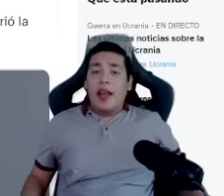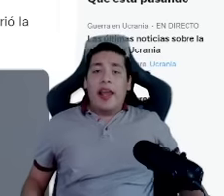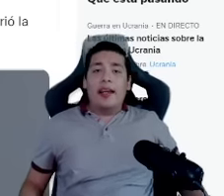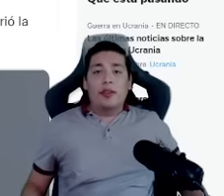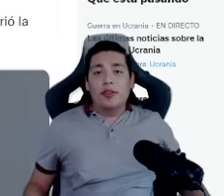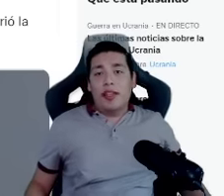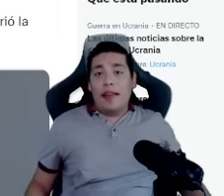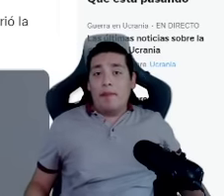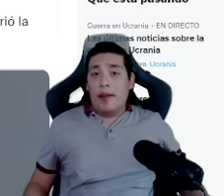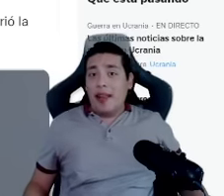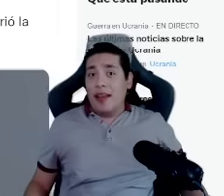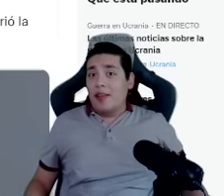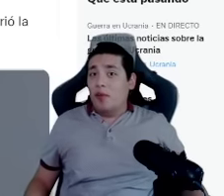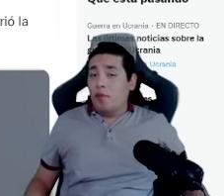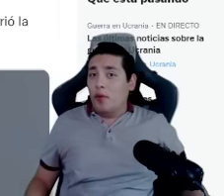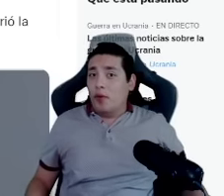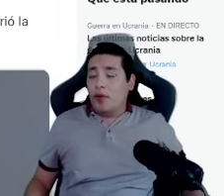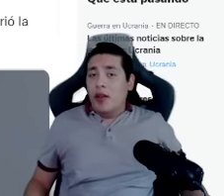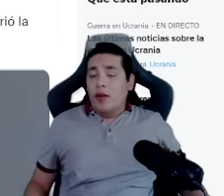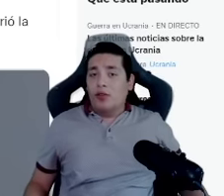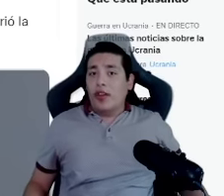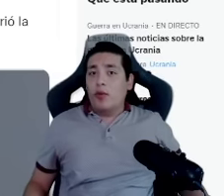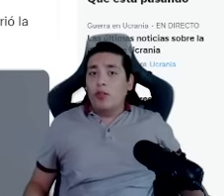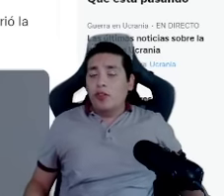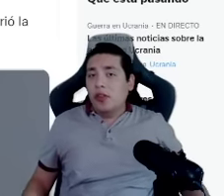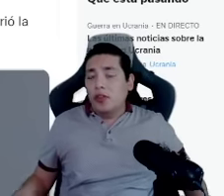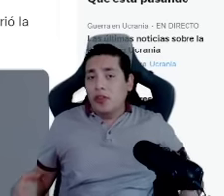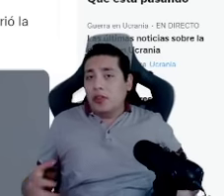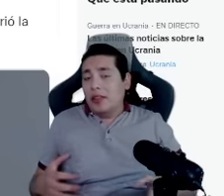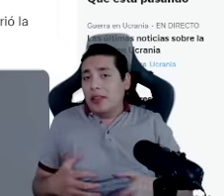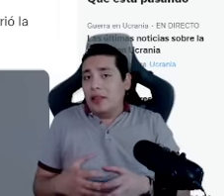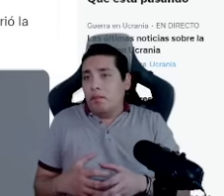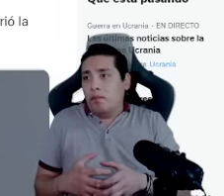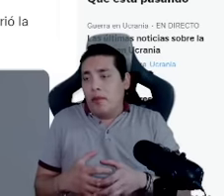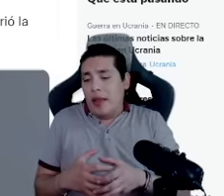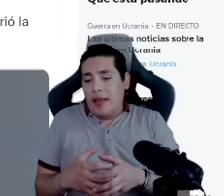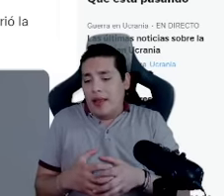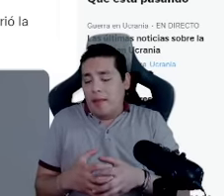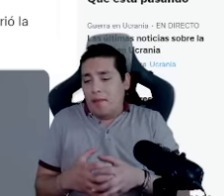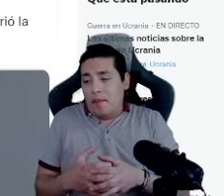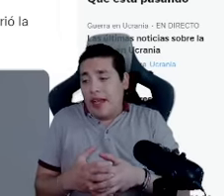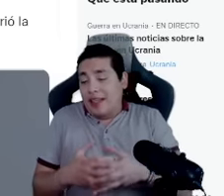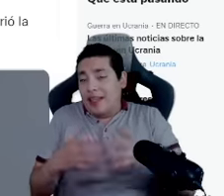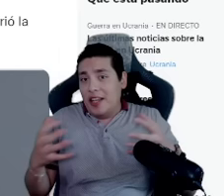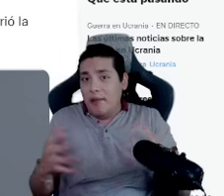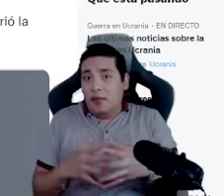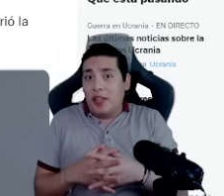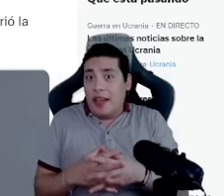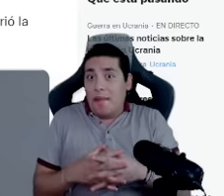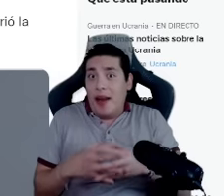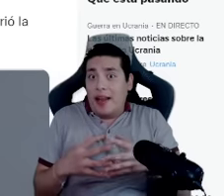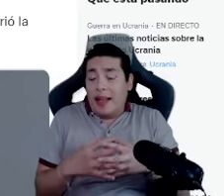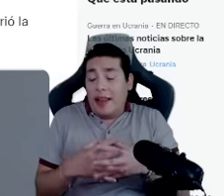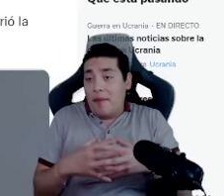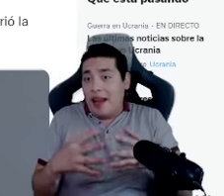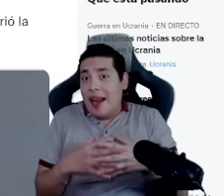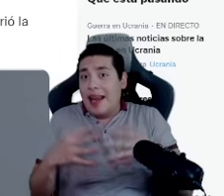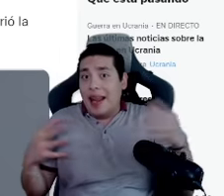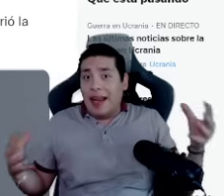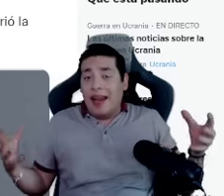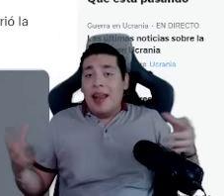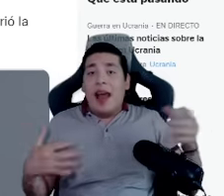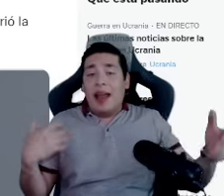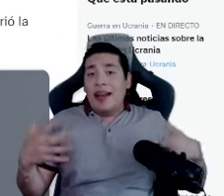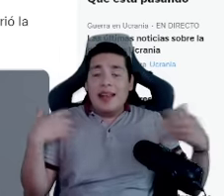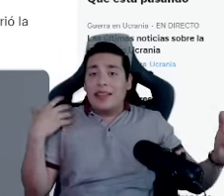investigación en contra de Peña Nieto por los recursos excesivos y de que de